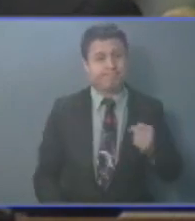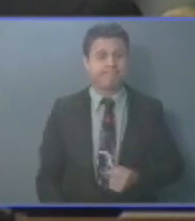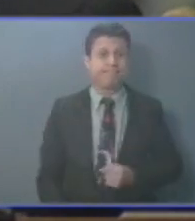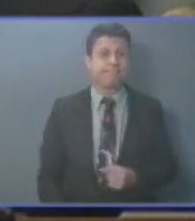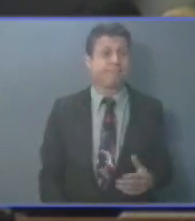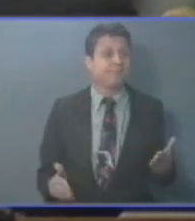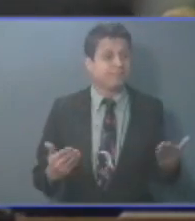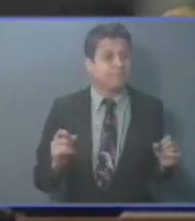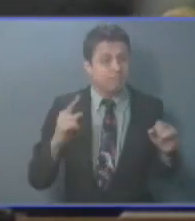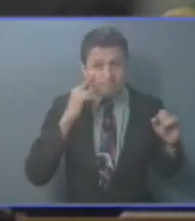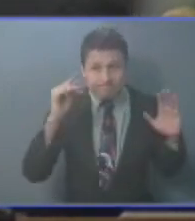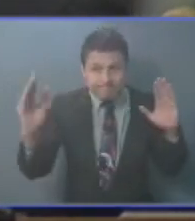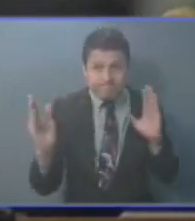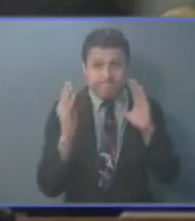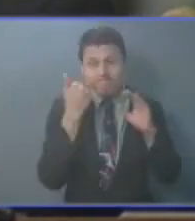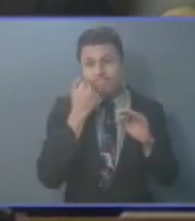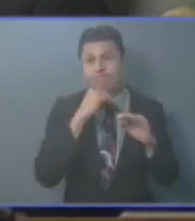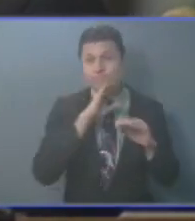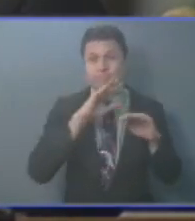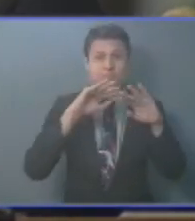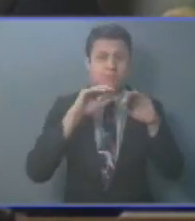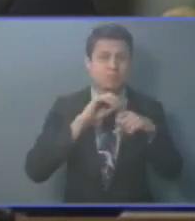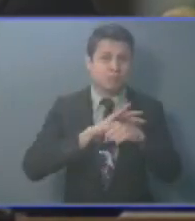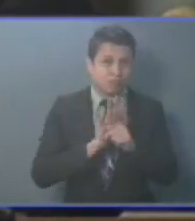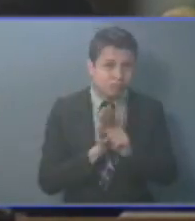para hacerle frente a esta pandemia.